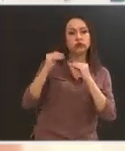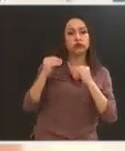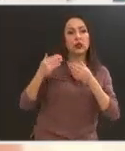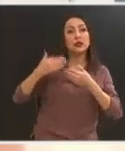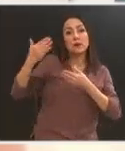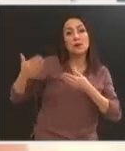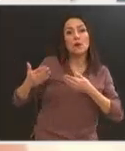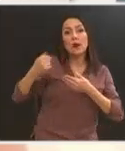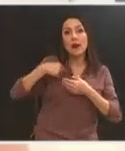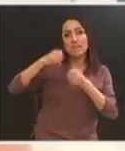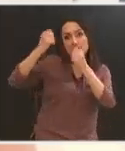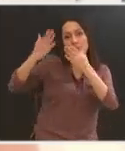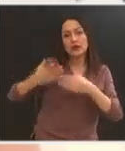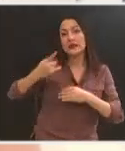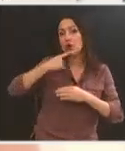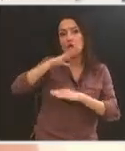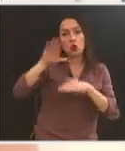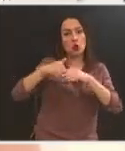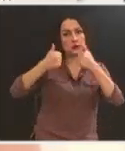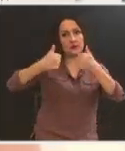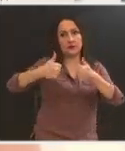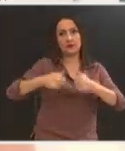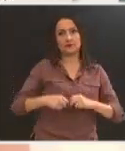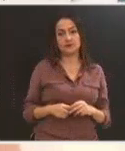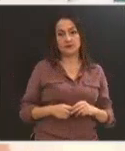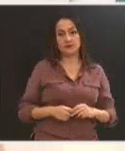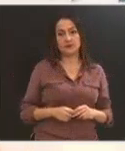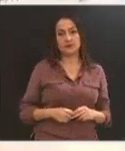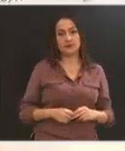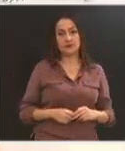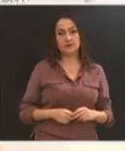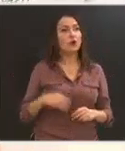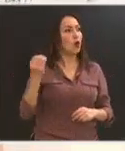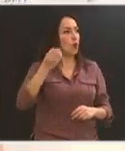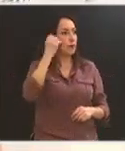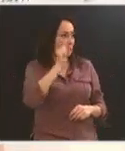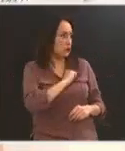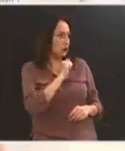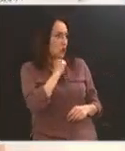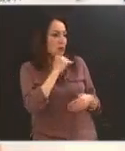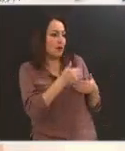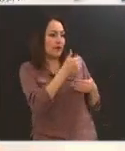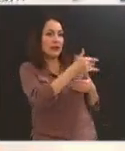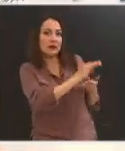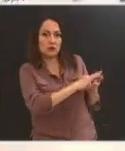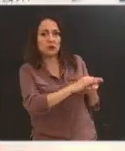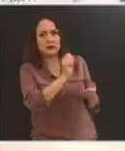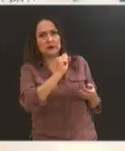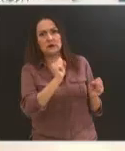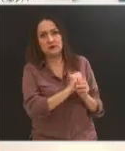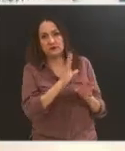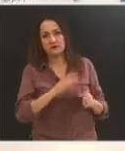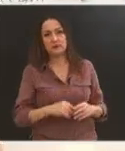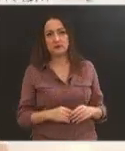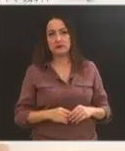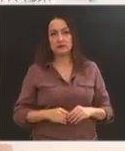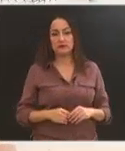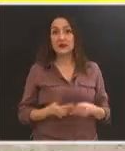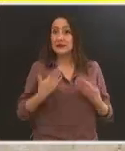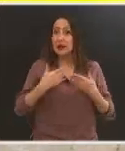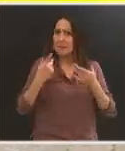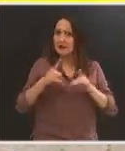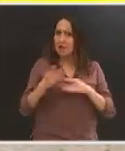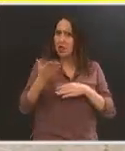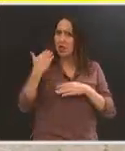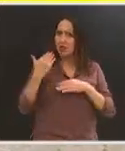porque la maestra dijo que todo estaba bien. Obviamente el susto porque está enfrente de la escuela. Sí. ¿Había pasado algo así